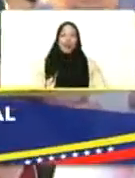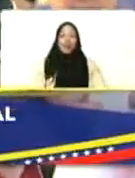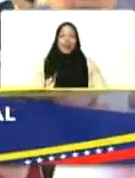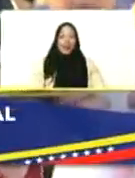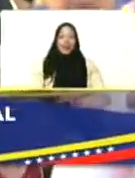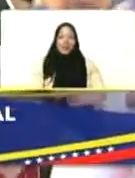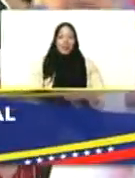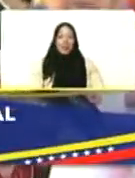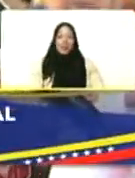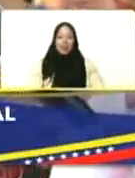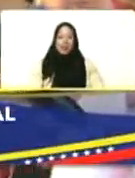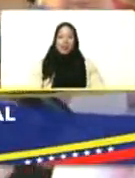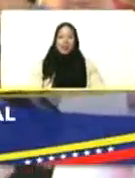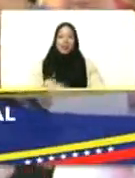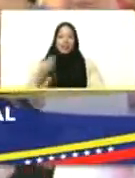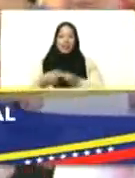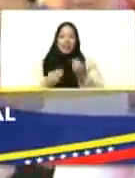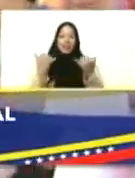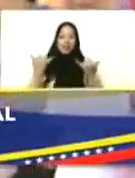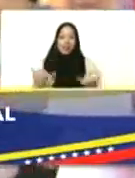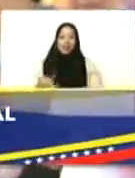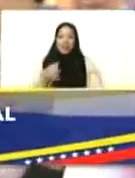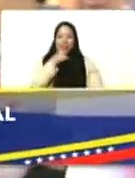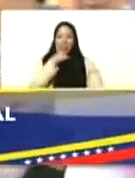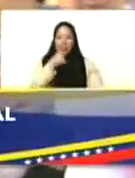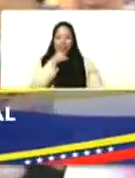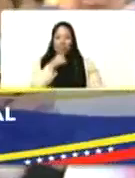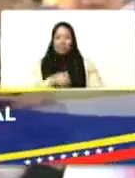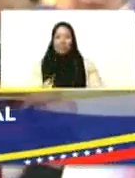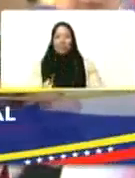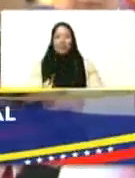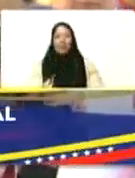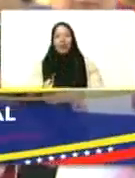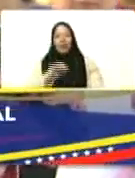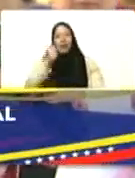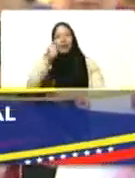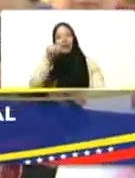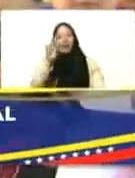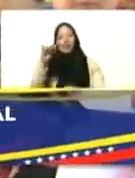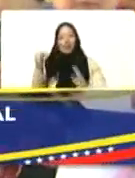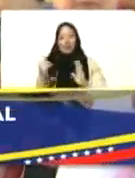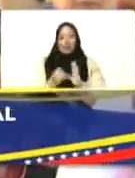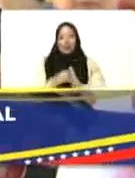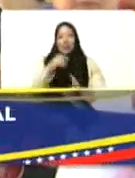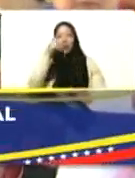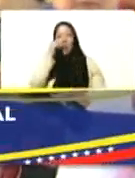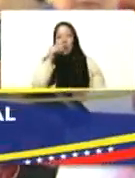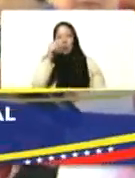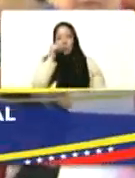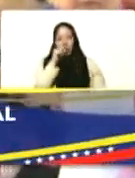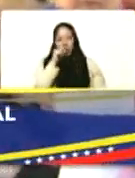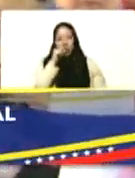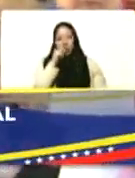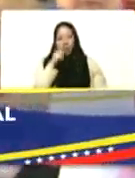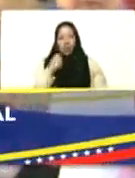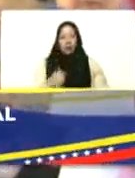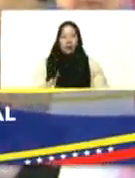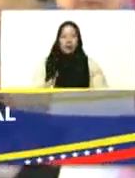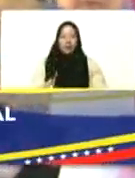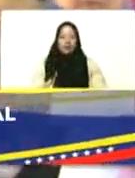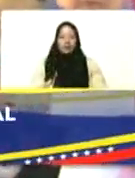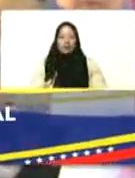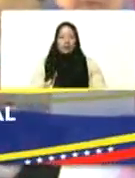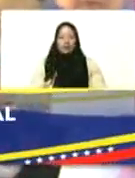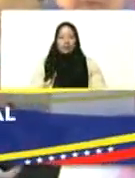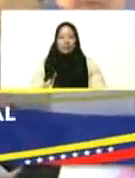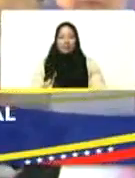ni una más. Pero a los 14.000 hombres que murieron